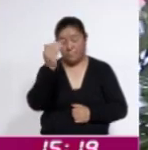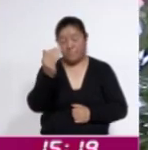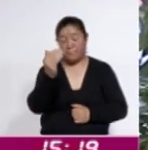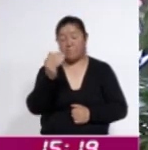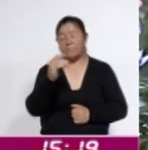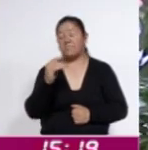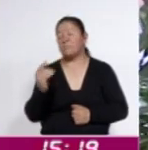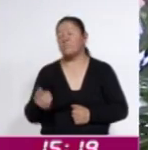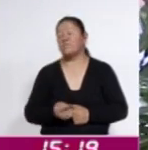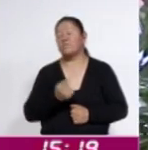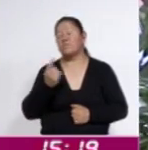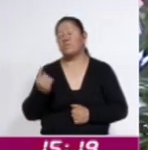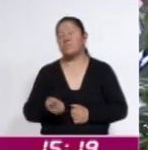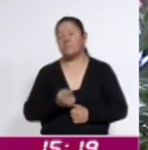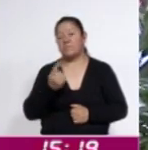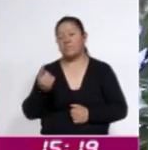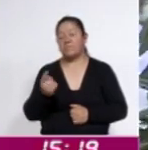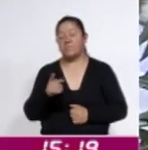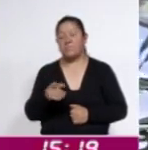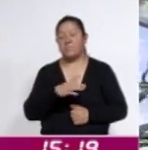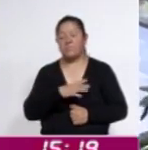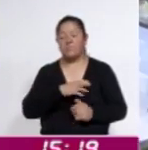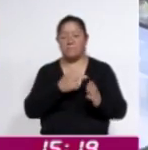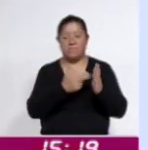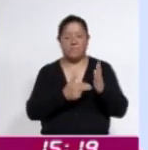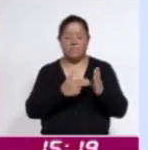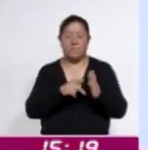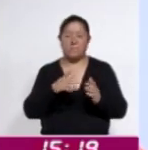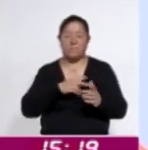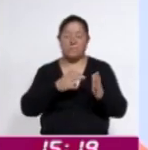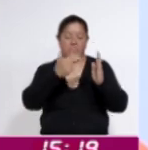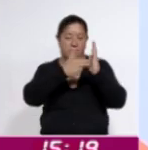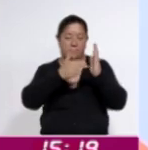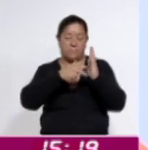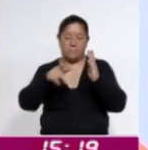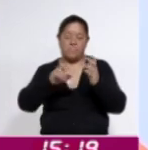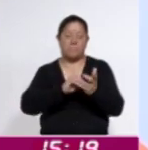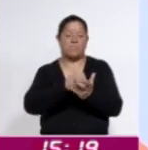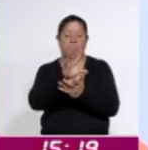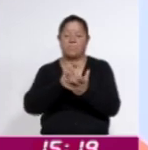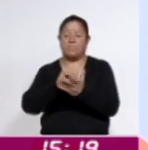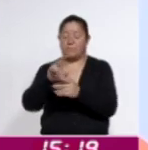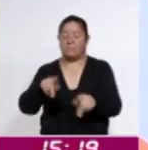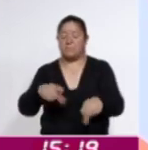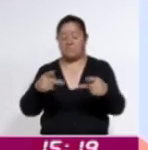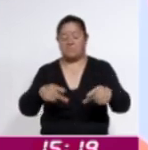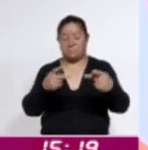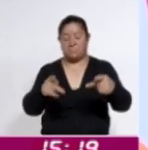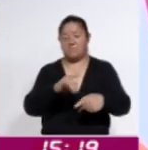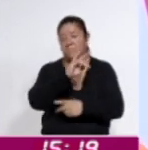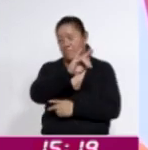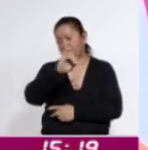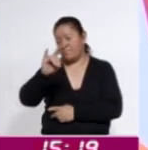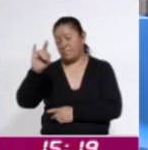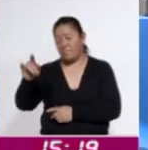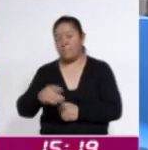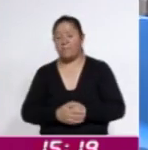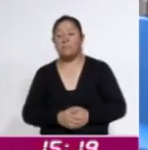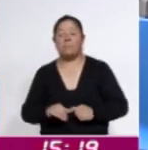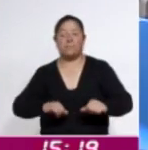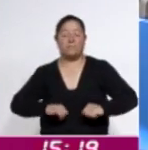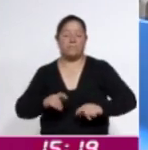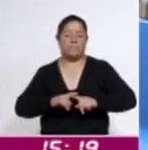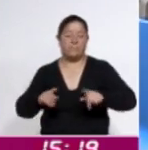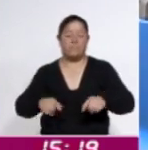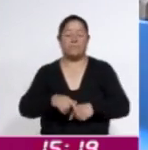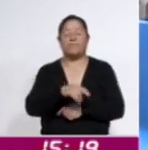Habrá conferencias, talleres, expoventa, exposiciones y otras actividades del 13 al 15 de noviembre